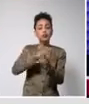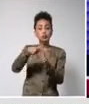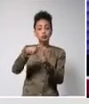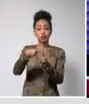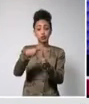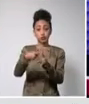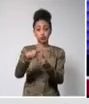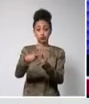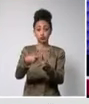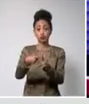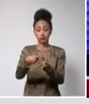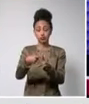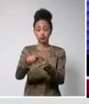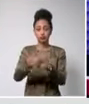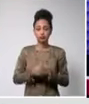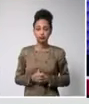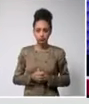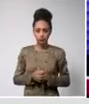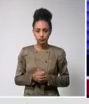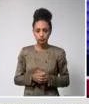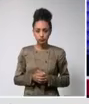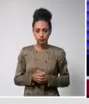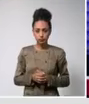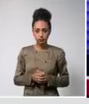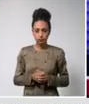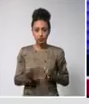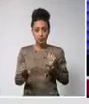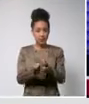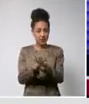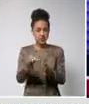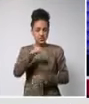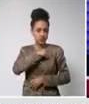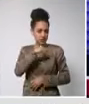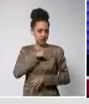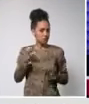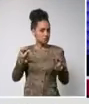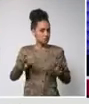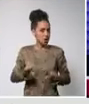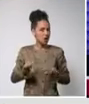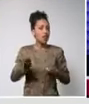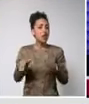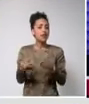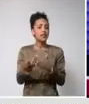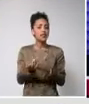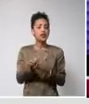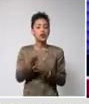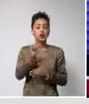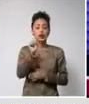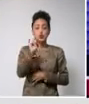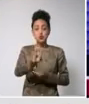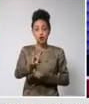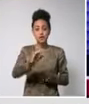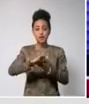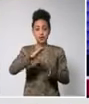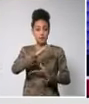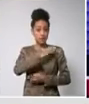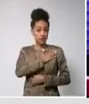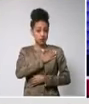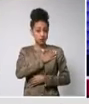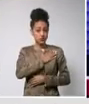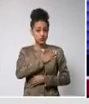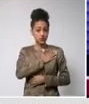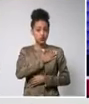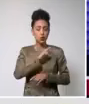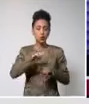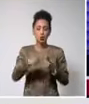diagnosticado, que comienza sus síntomas el día 9 de marzo, dado por